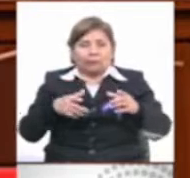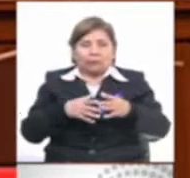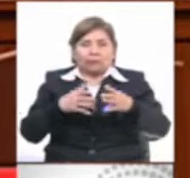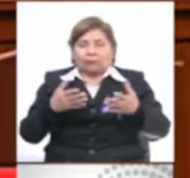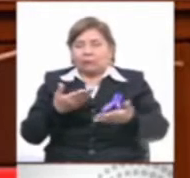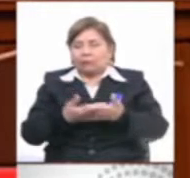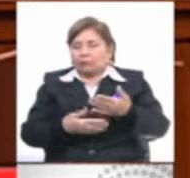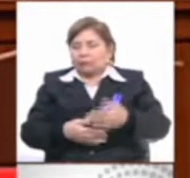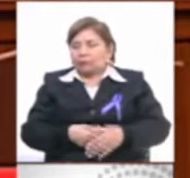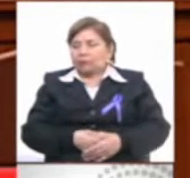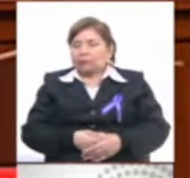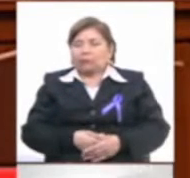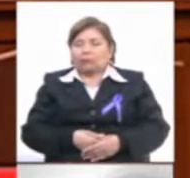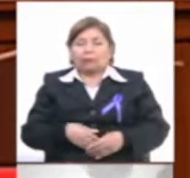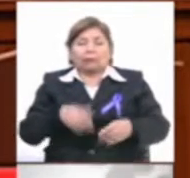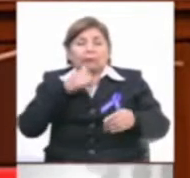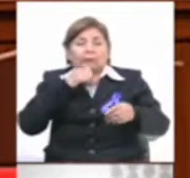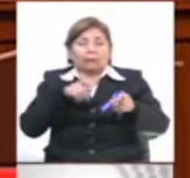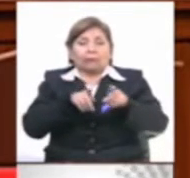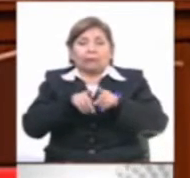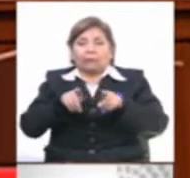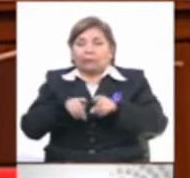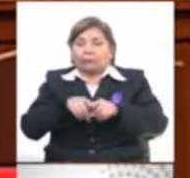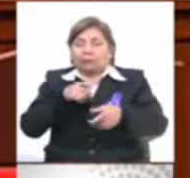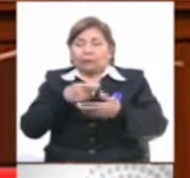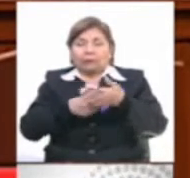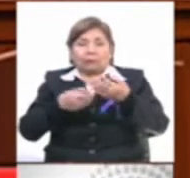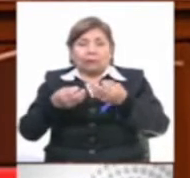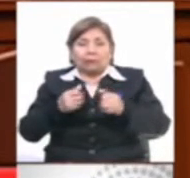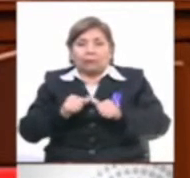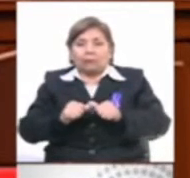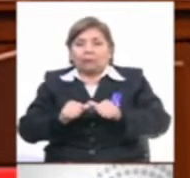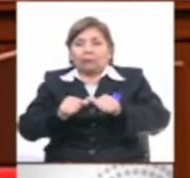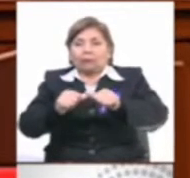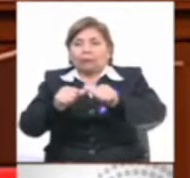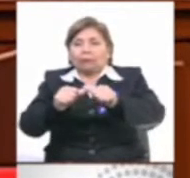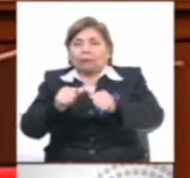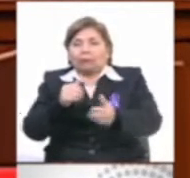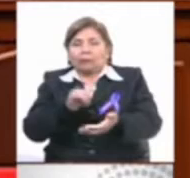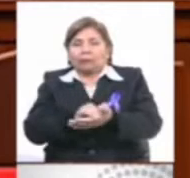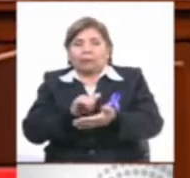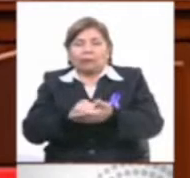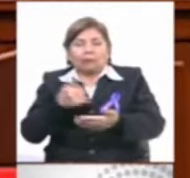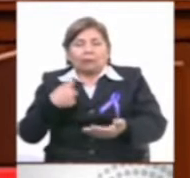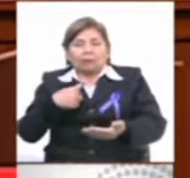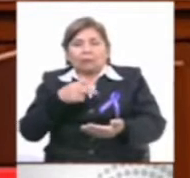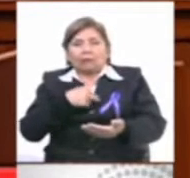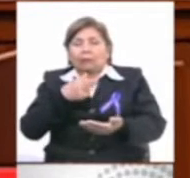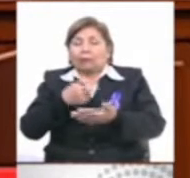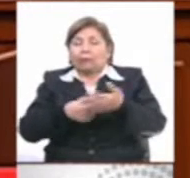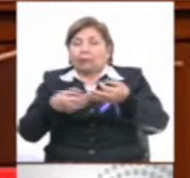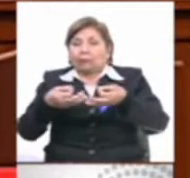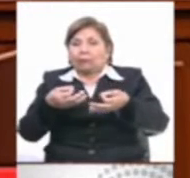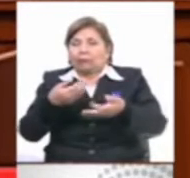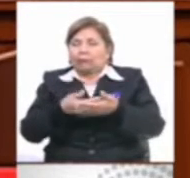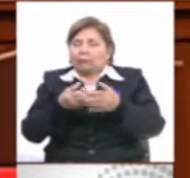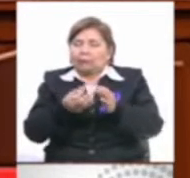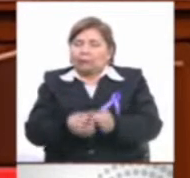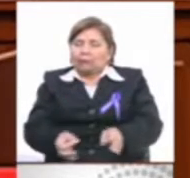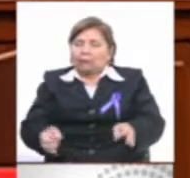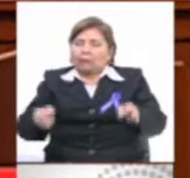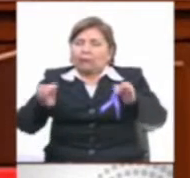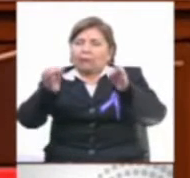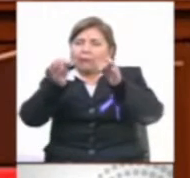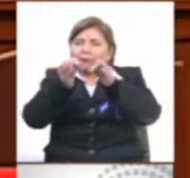nuestro país. Asimismo, el presupuesto permitirá continuar la reactivación de nuestra economía, donde tan importante como